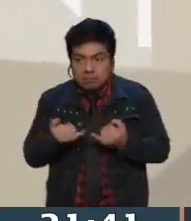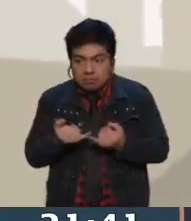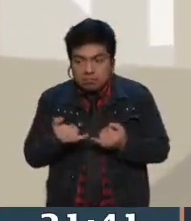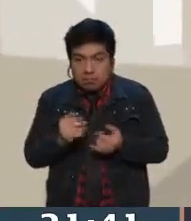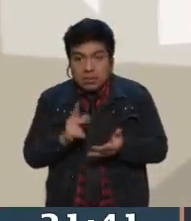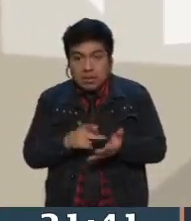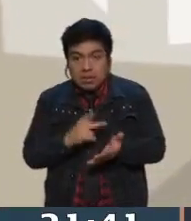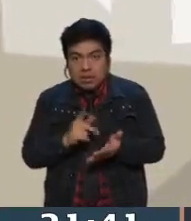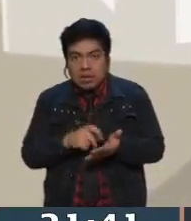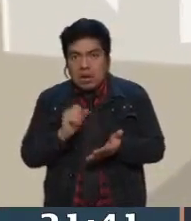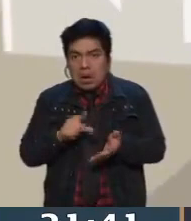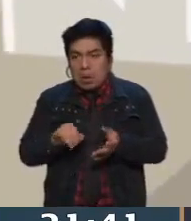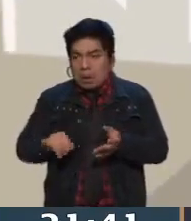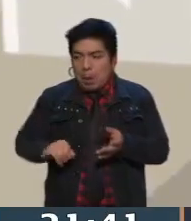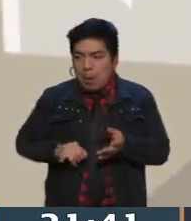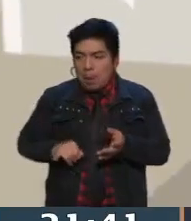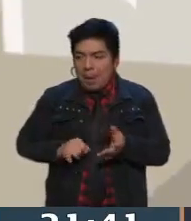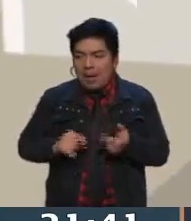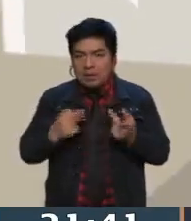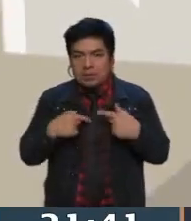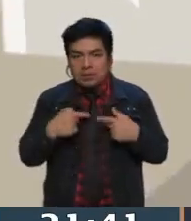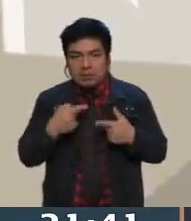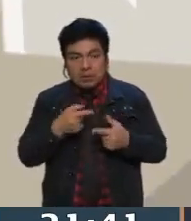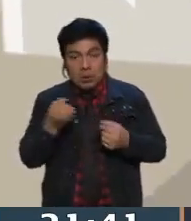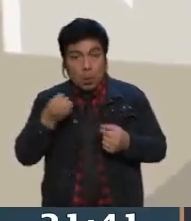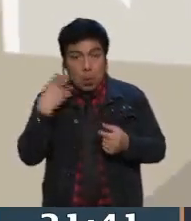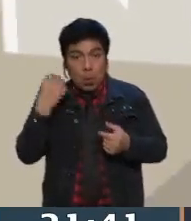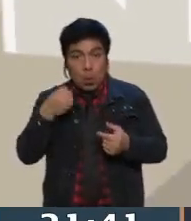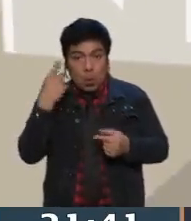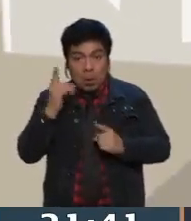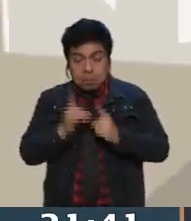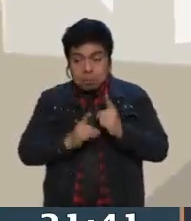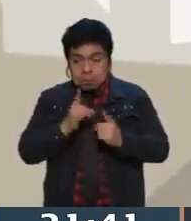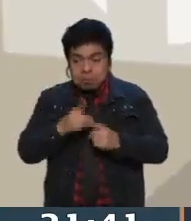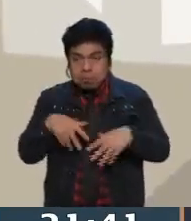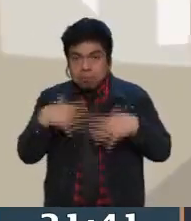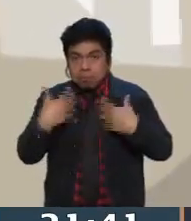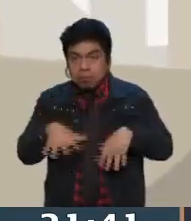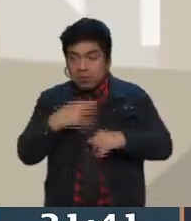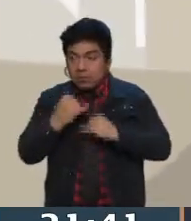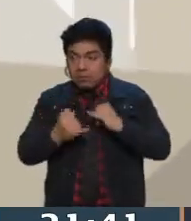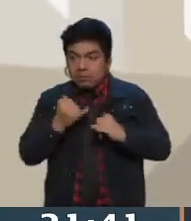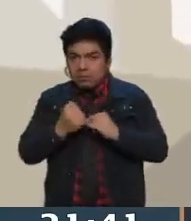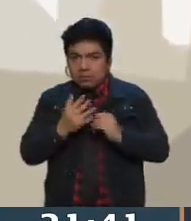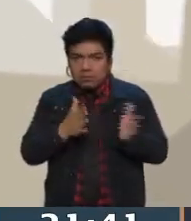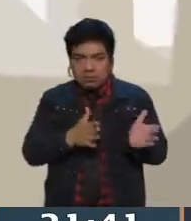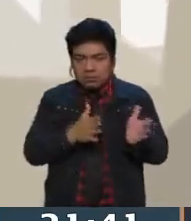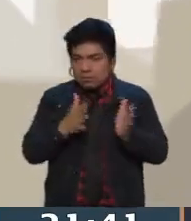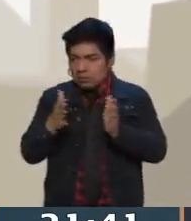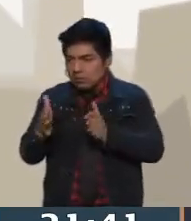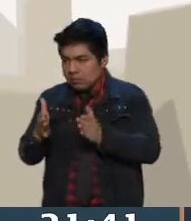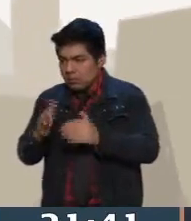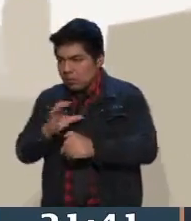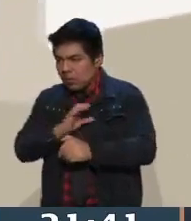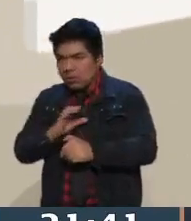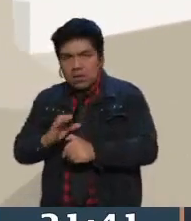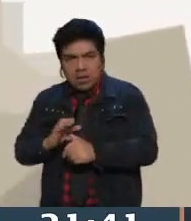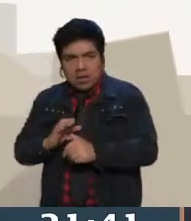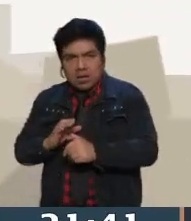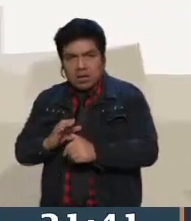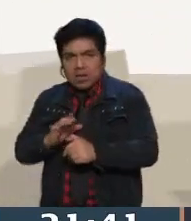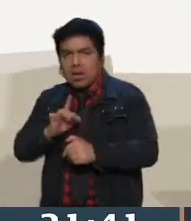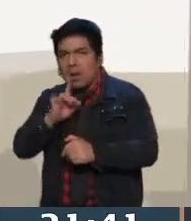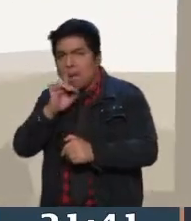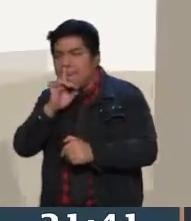generara el mismo interés en la gente un evento deportivo de talla internacional que una campaña basada pues,